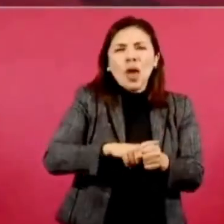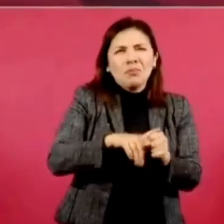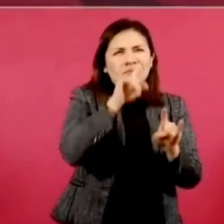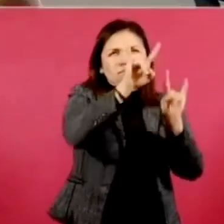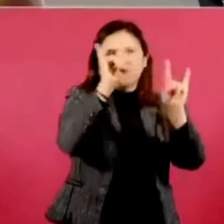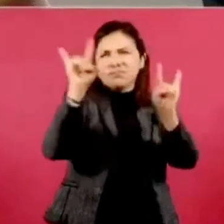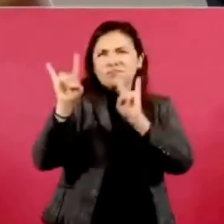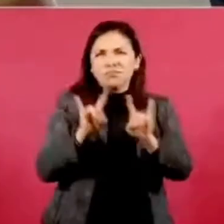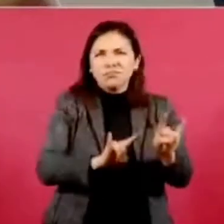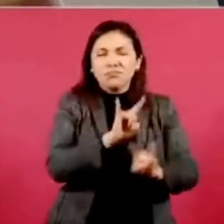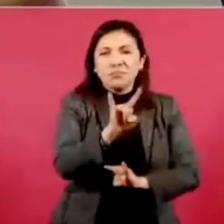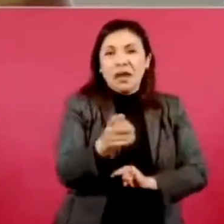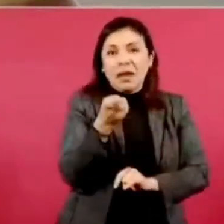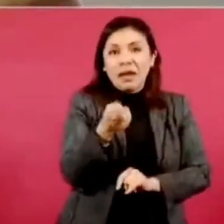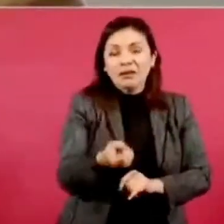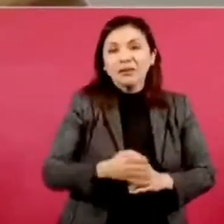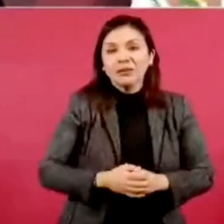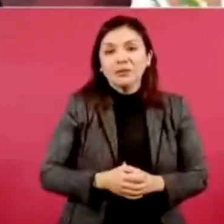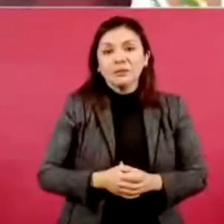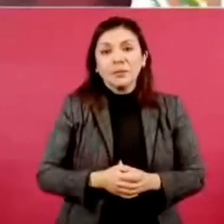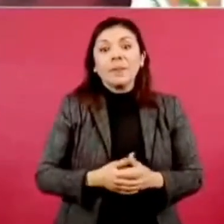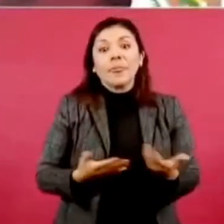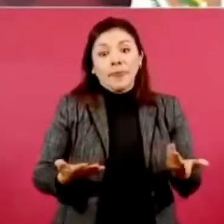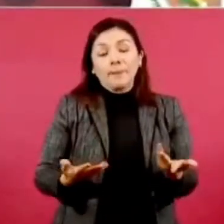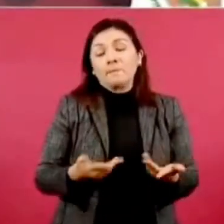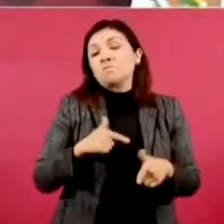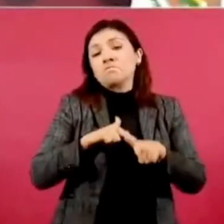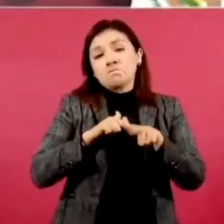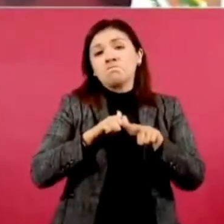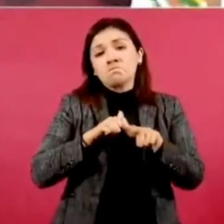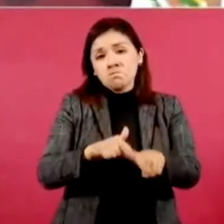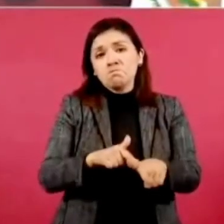Entonces, vamos a